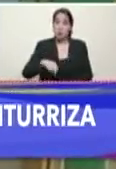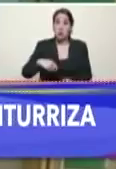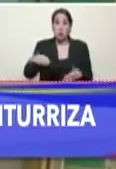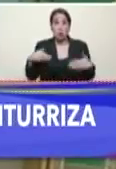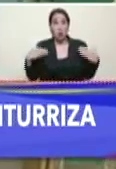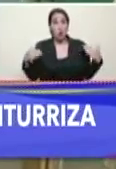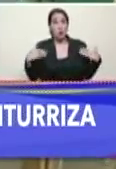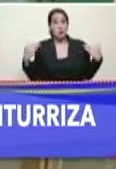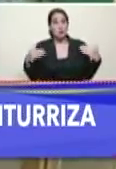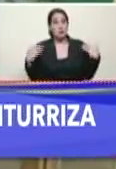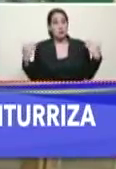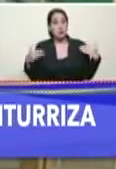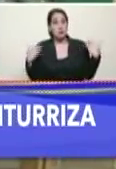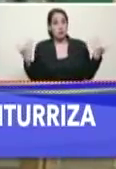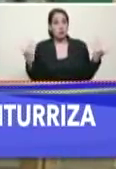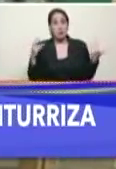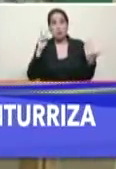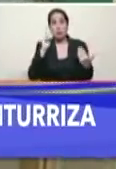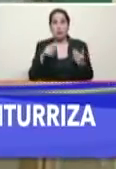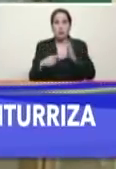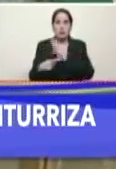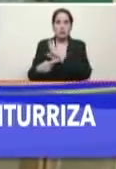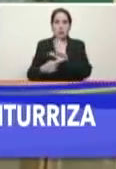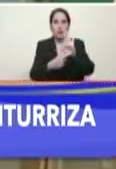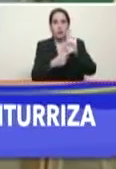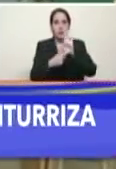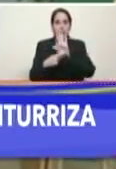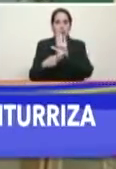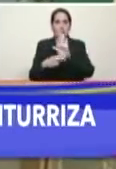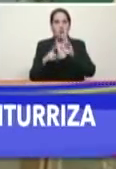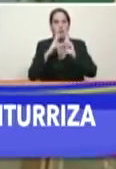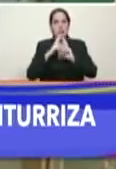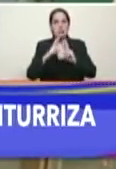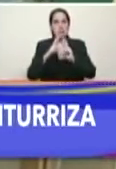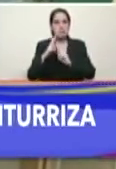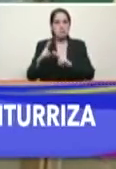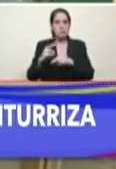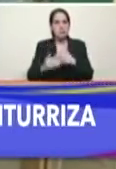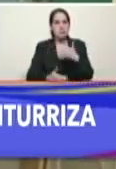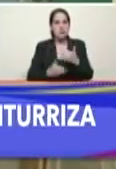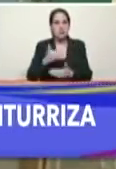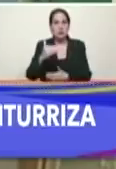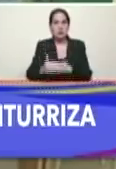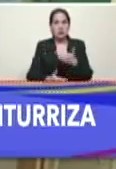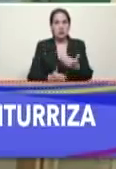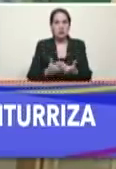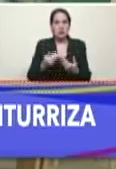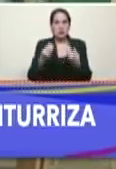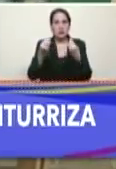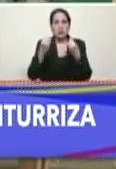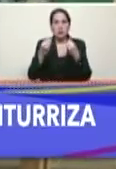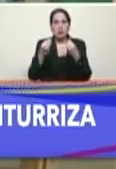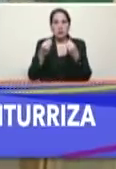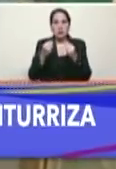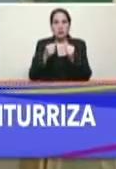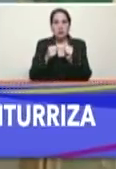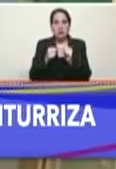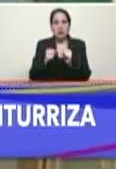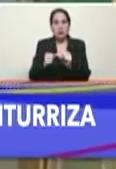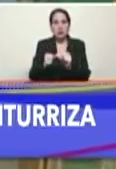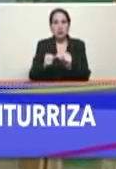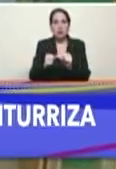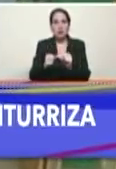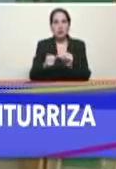contentos de poder nosotros mostrar los resultados, los avances de cómo nosotros pudimos lograr en tiempo récord,